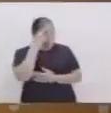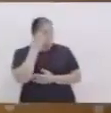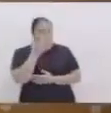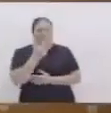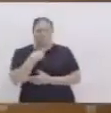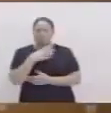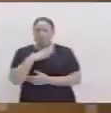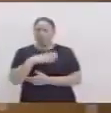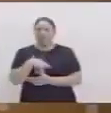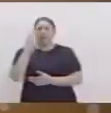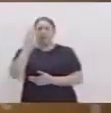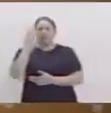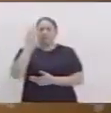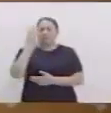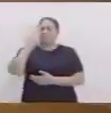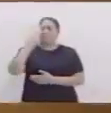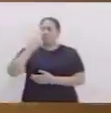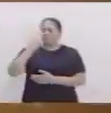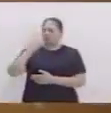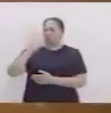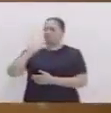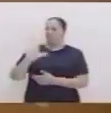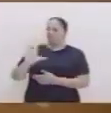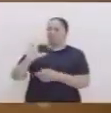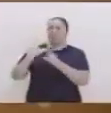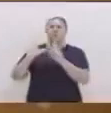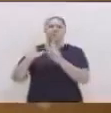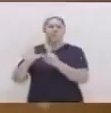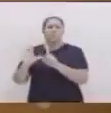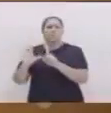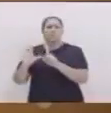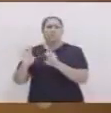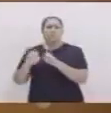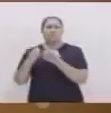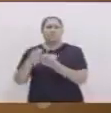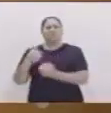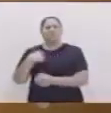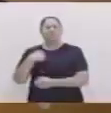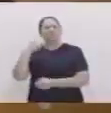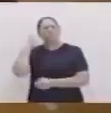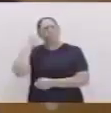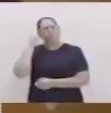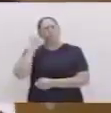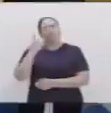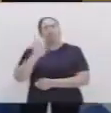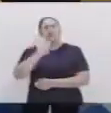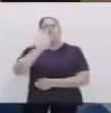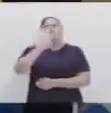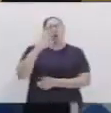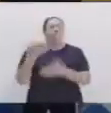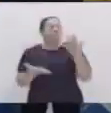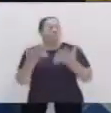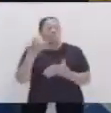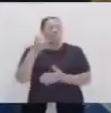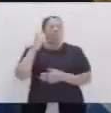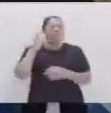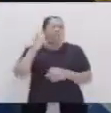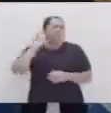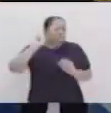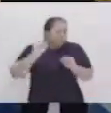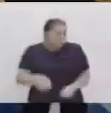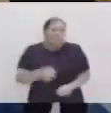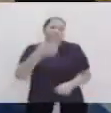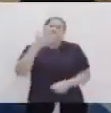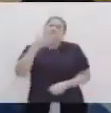tengo 3, 4, 5 y 6. Voy a tener 4 posibles resultados. Entonces 4 de